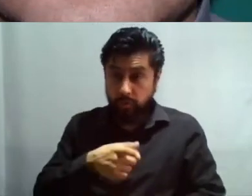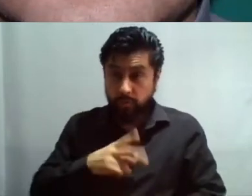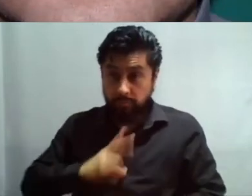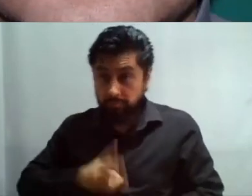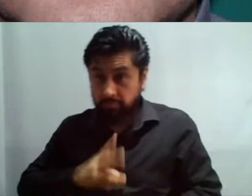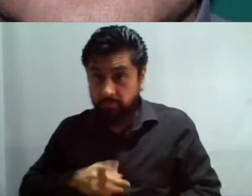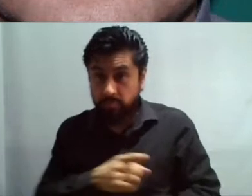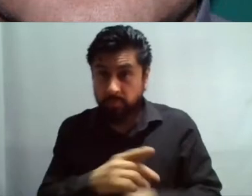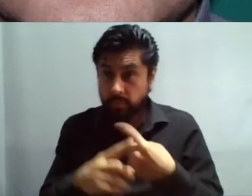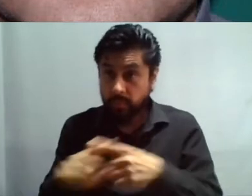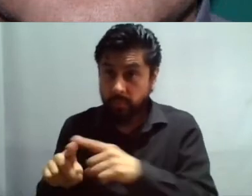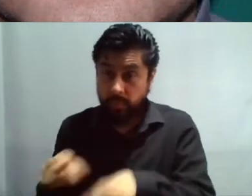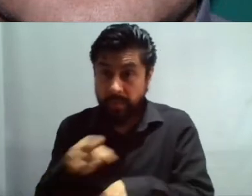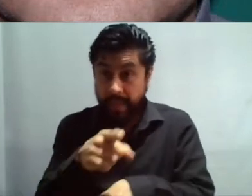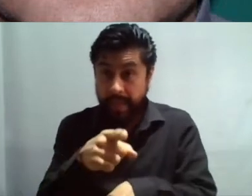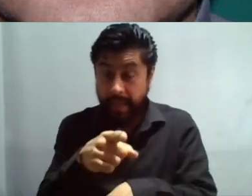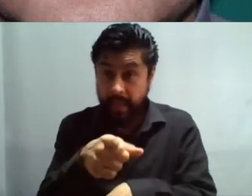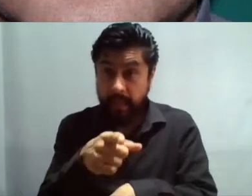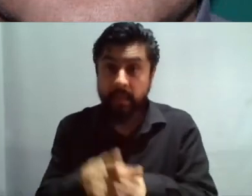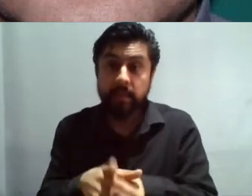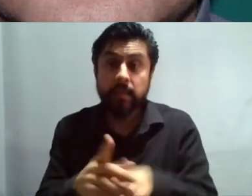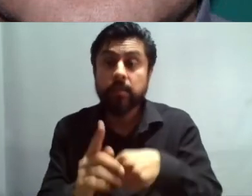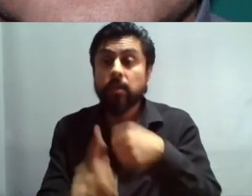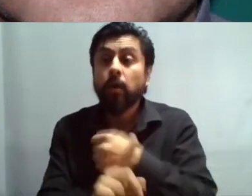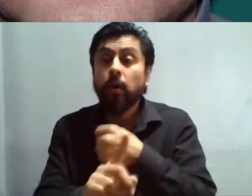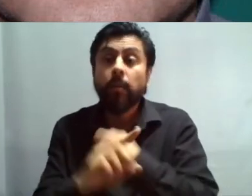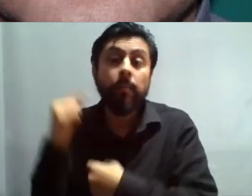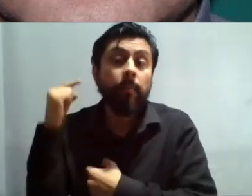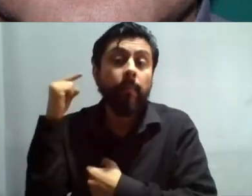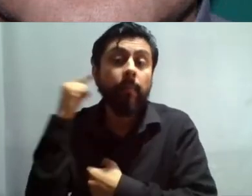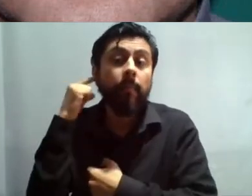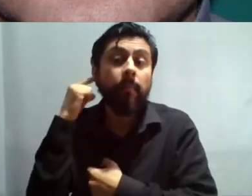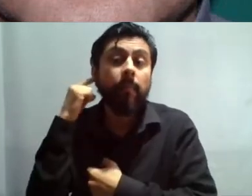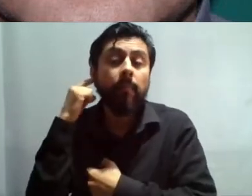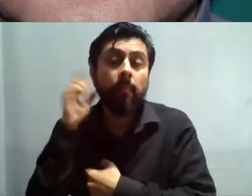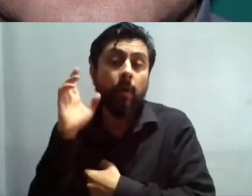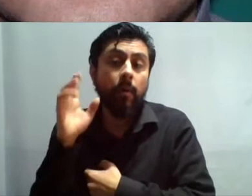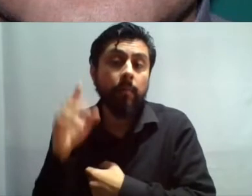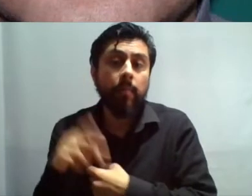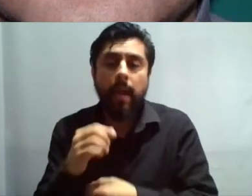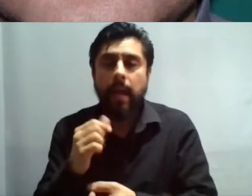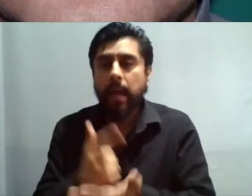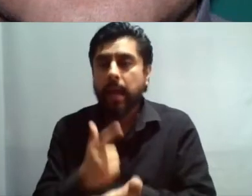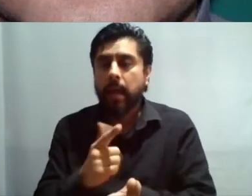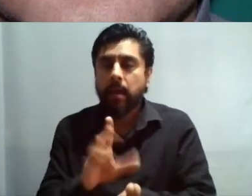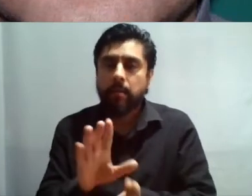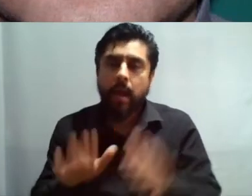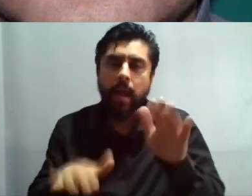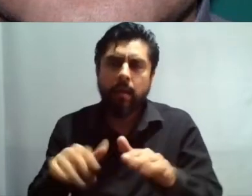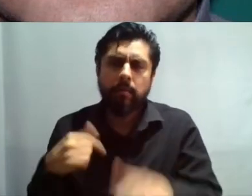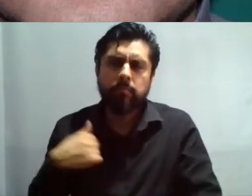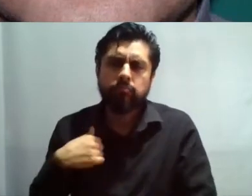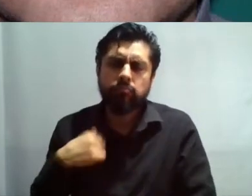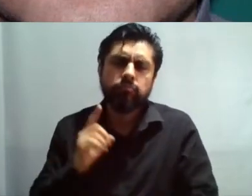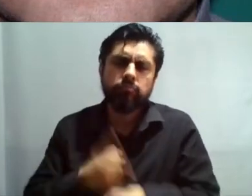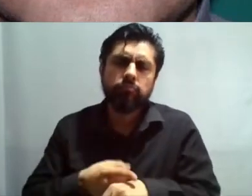son motivo de que la audición pueda bajar. A veces algo tan grave como decir me dio varicela o paperas y de ahí perdí